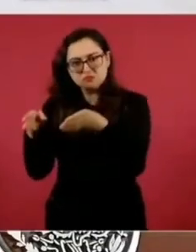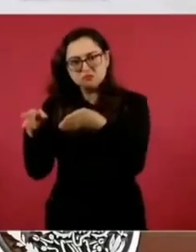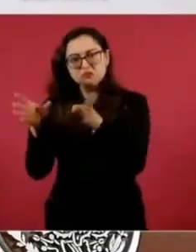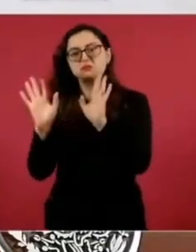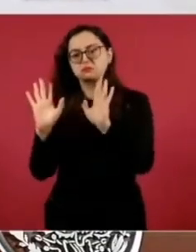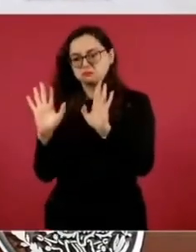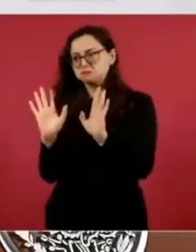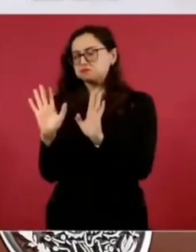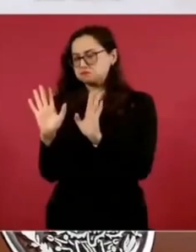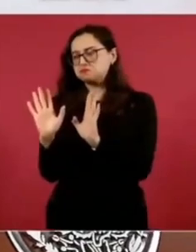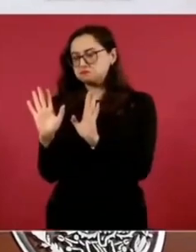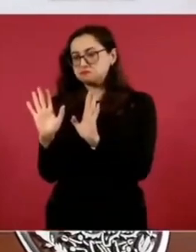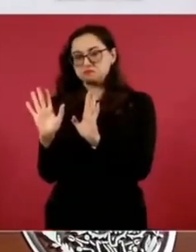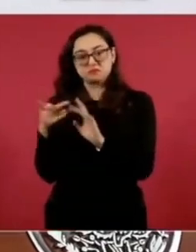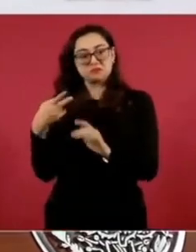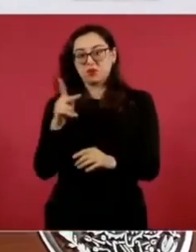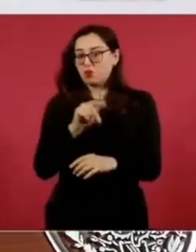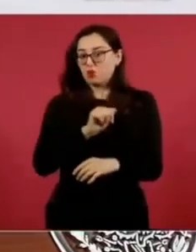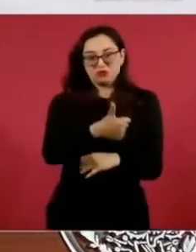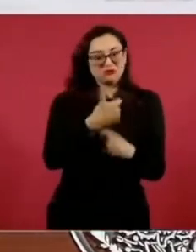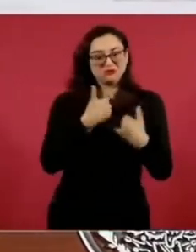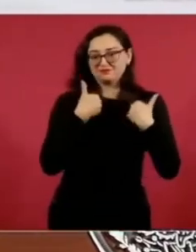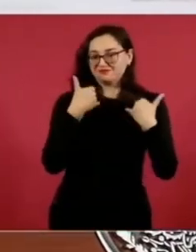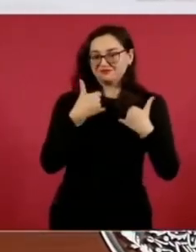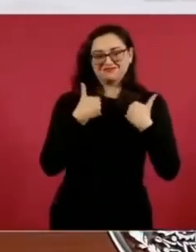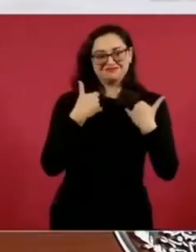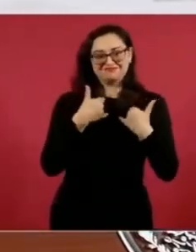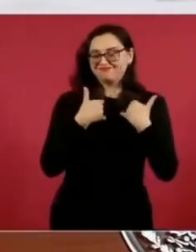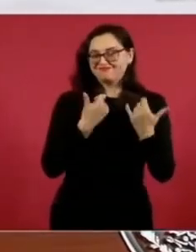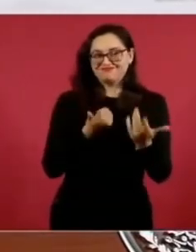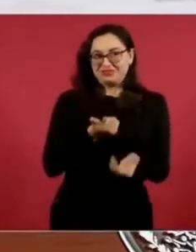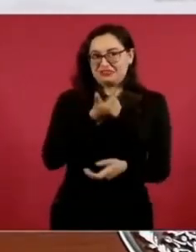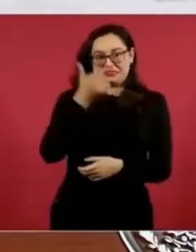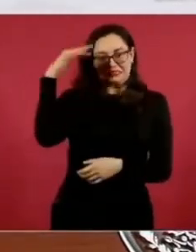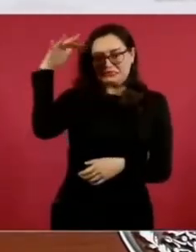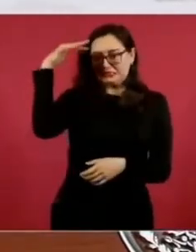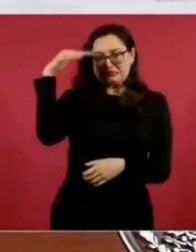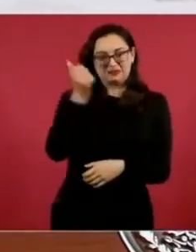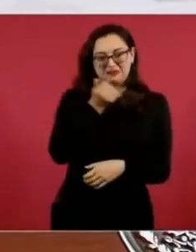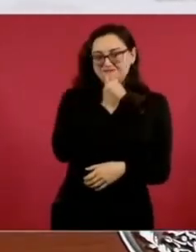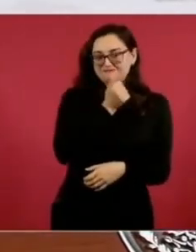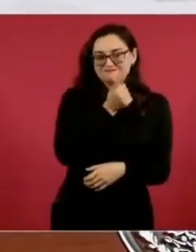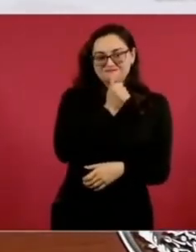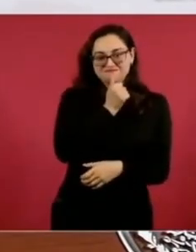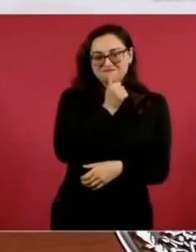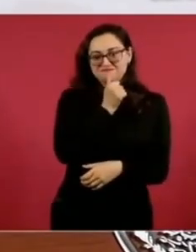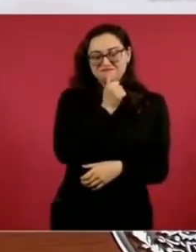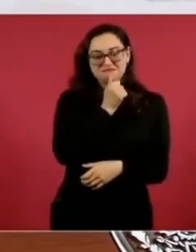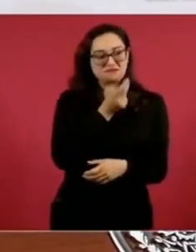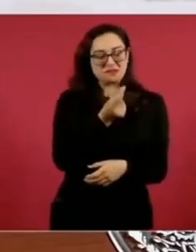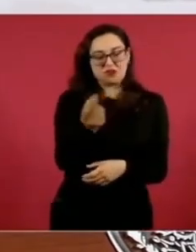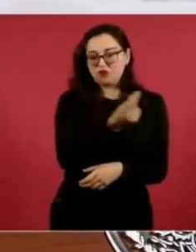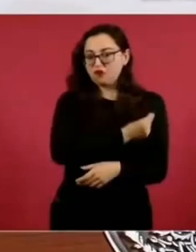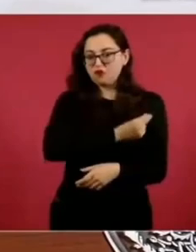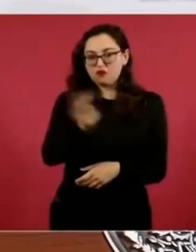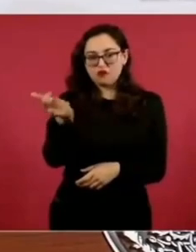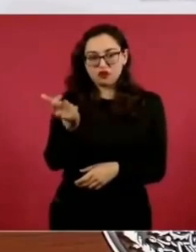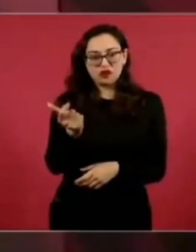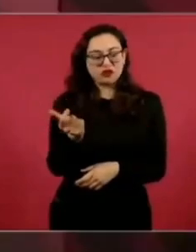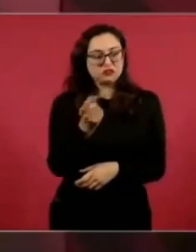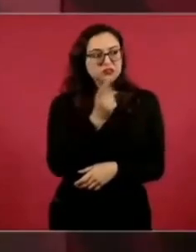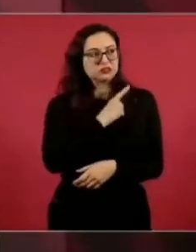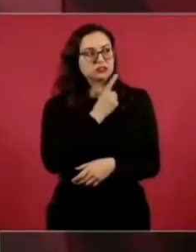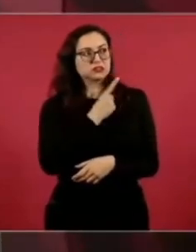pero otros toman el camino de las conductas antisociales y se sienten solos hay un